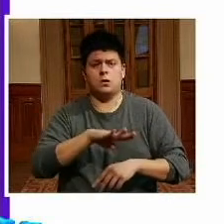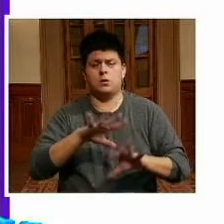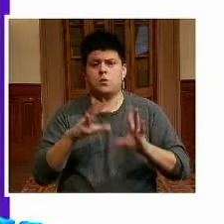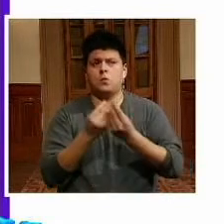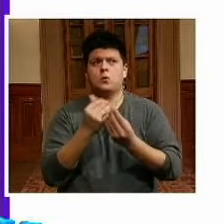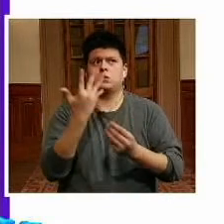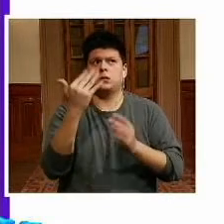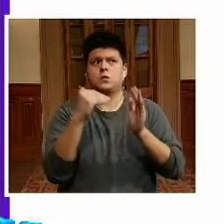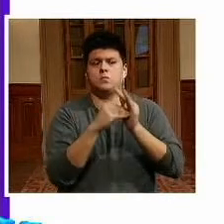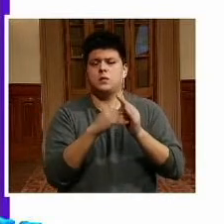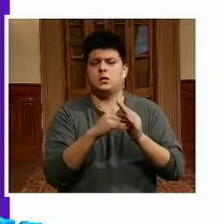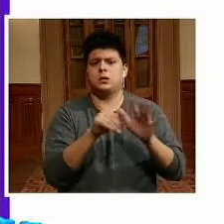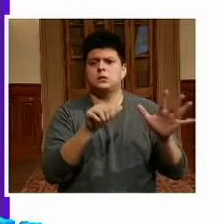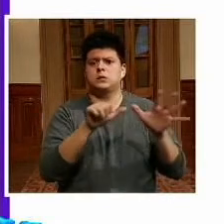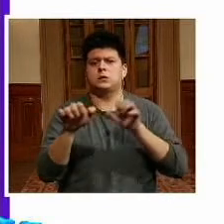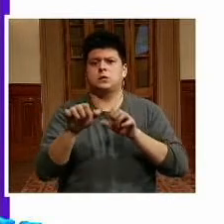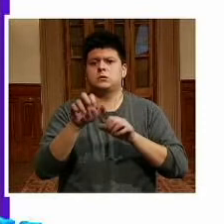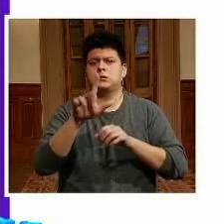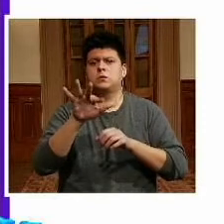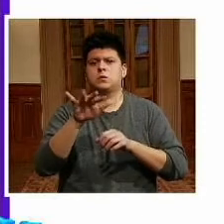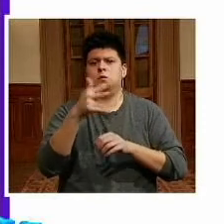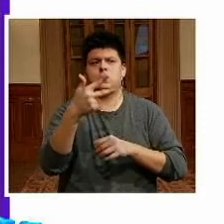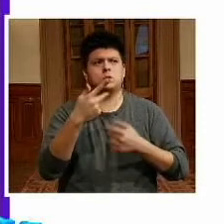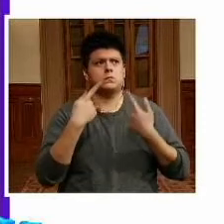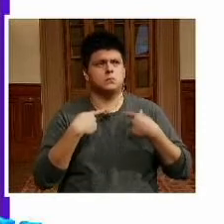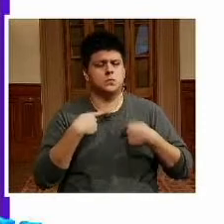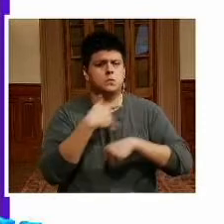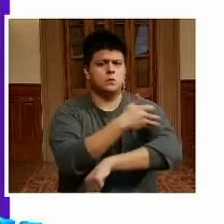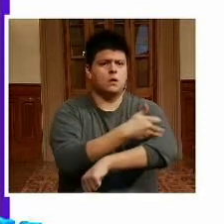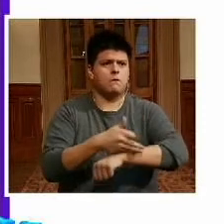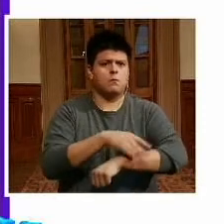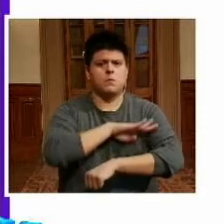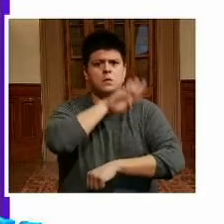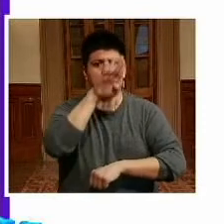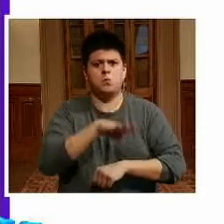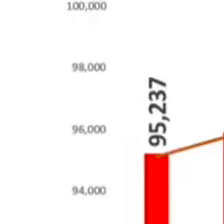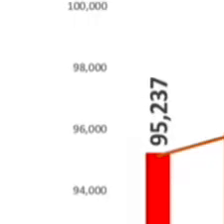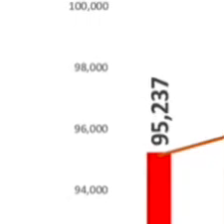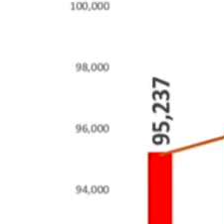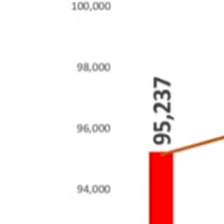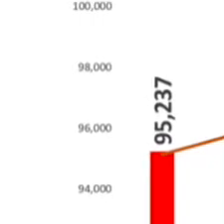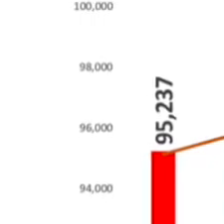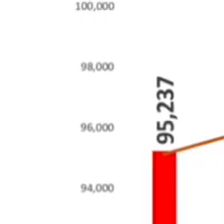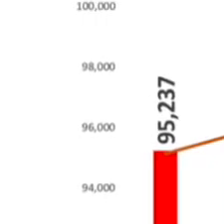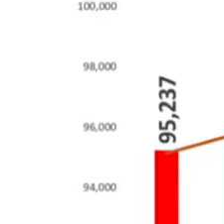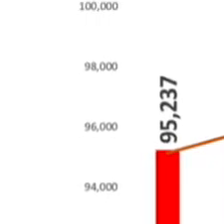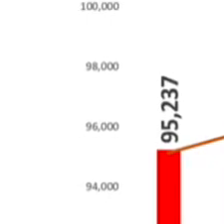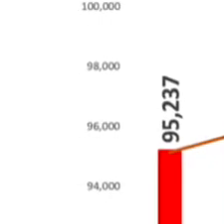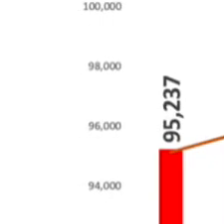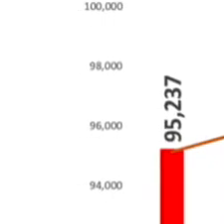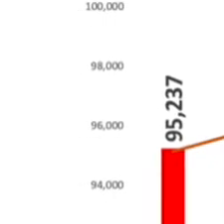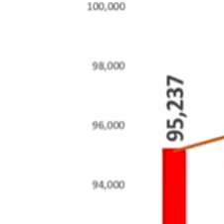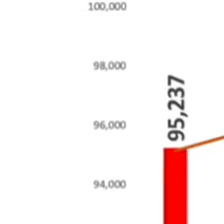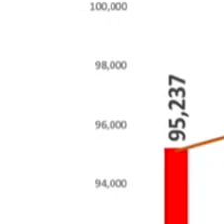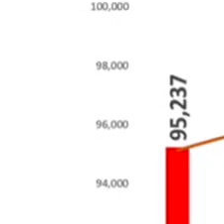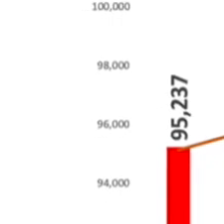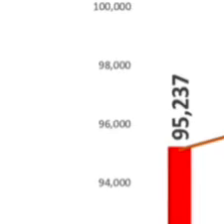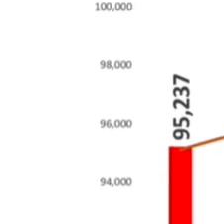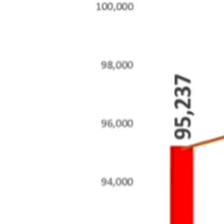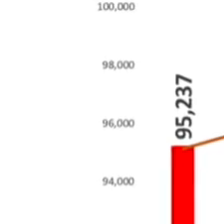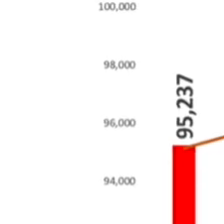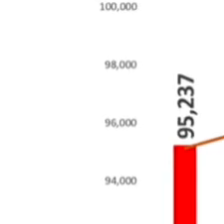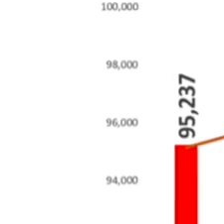58 familias que sufren por la pérdida de un ser querido hasta el momento suman 104 mil